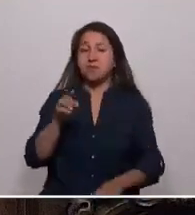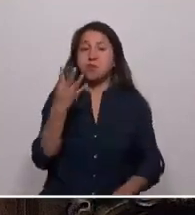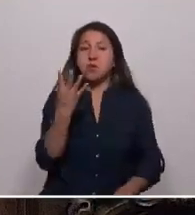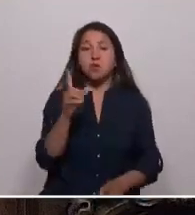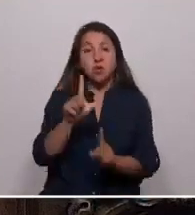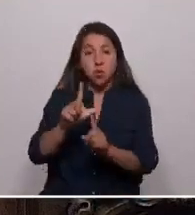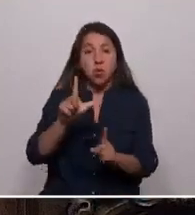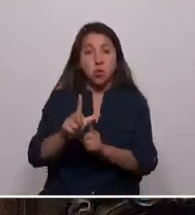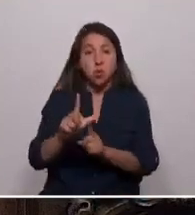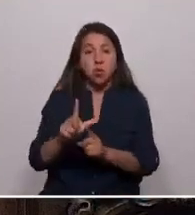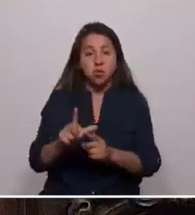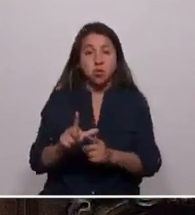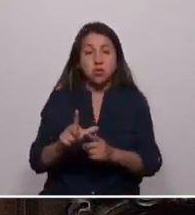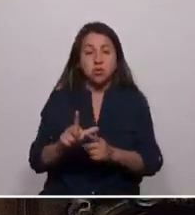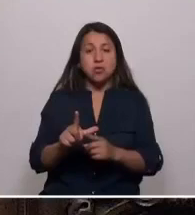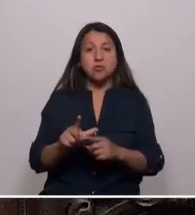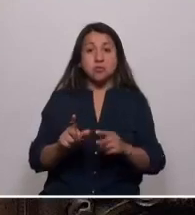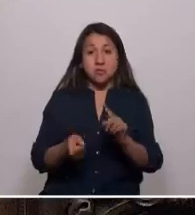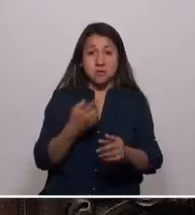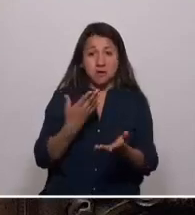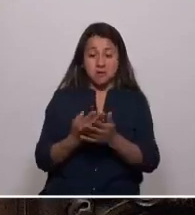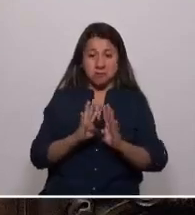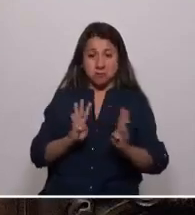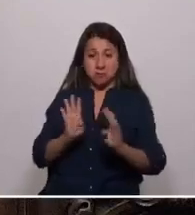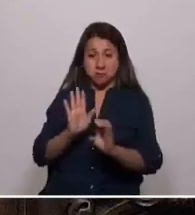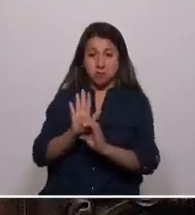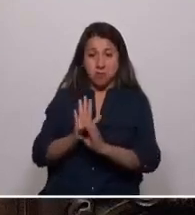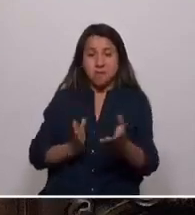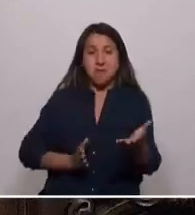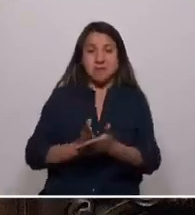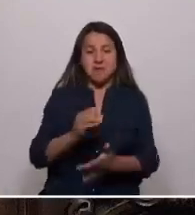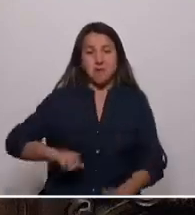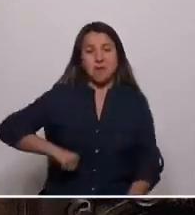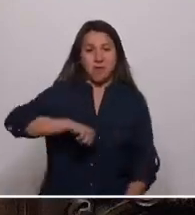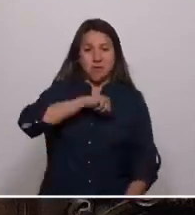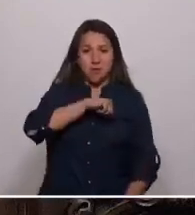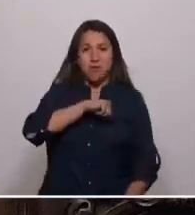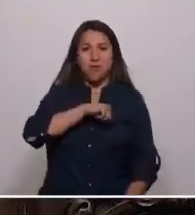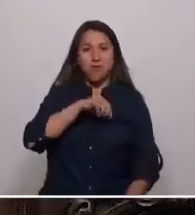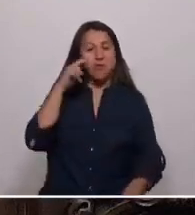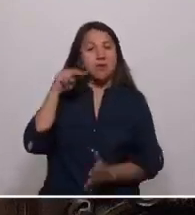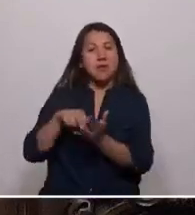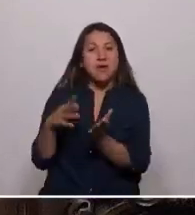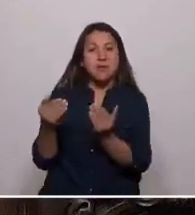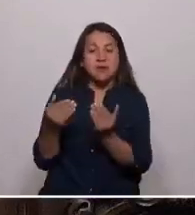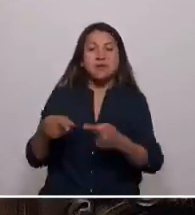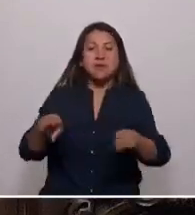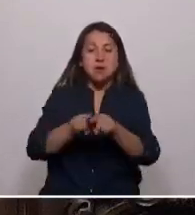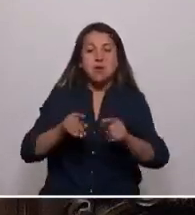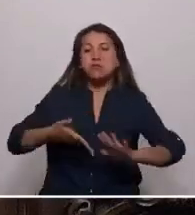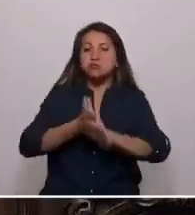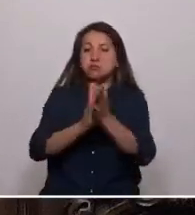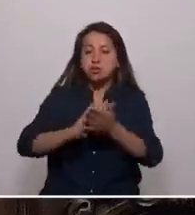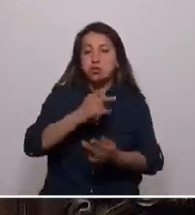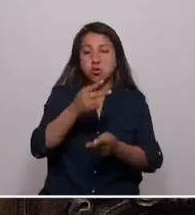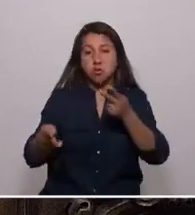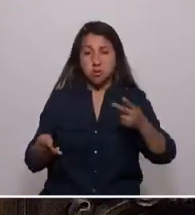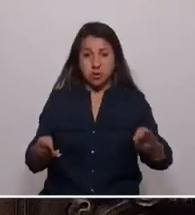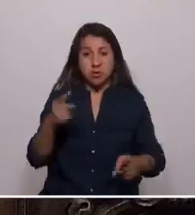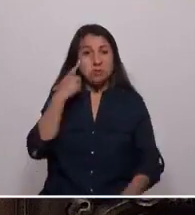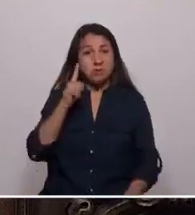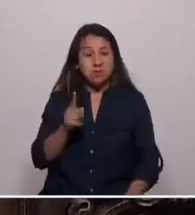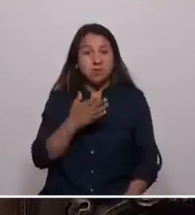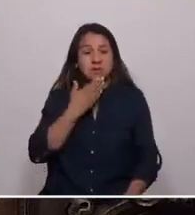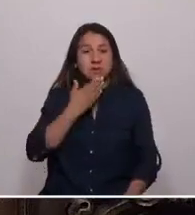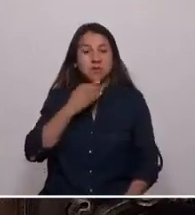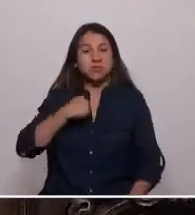histórico, cuando nos constituimos como convención, me sentí lleno de orgullo y esperanza, al igual que todos ustedes, pero también